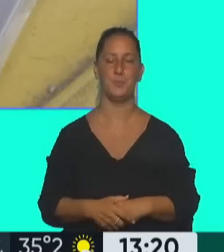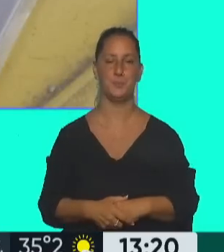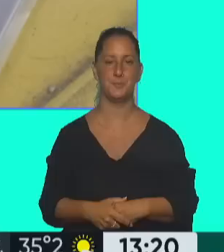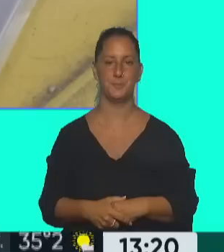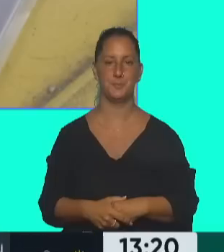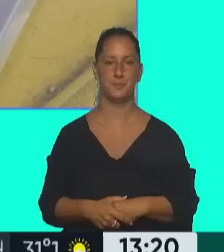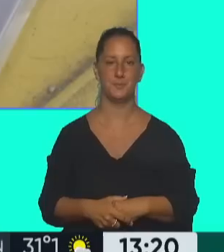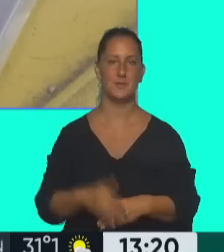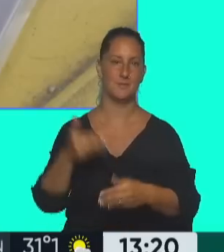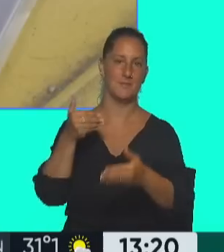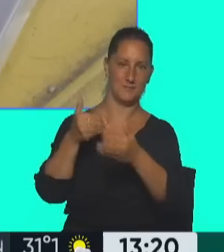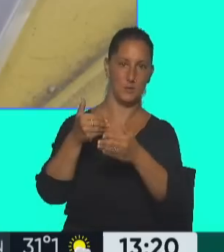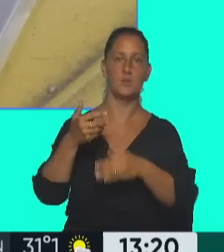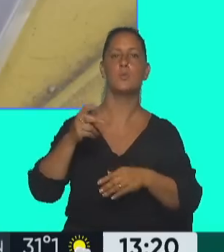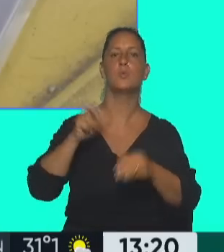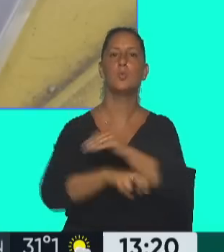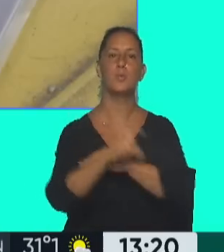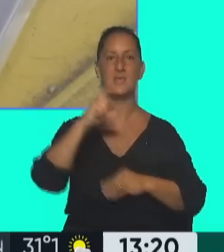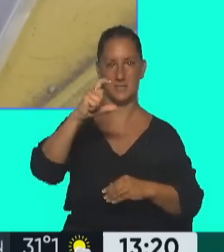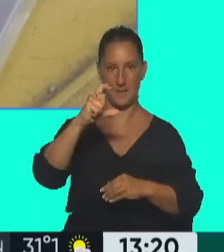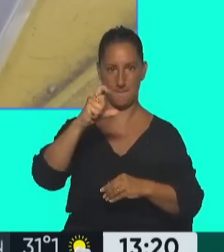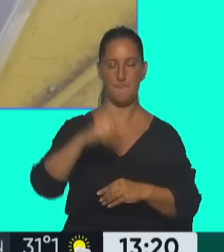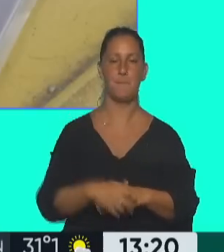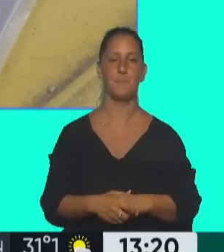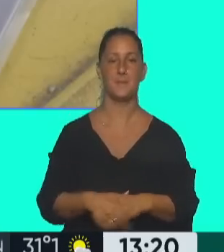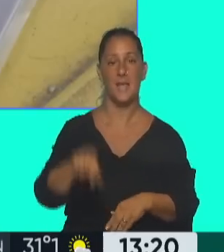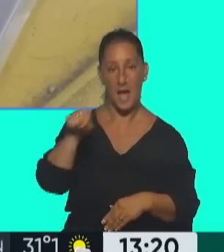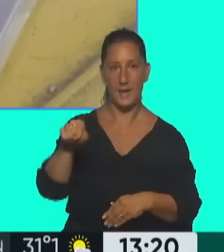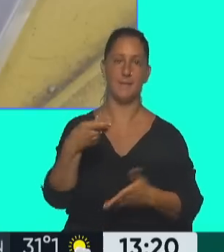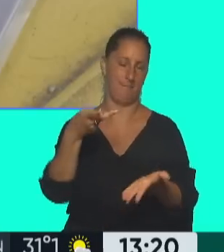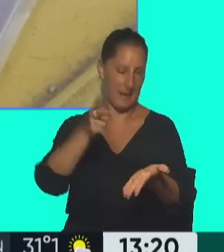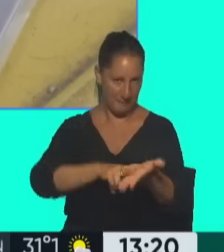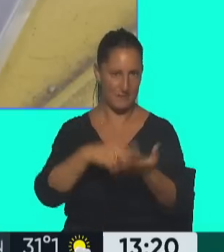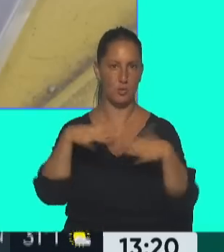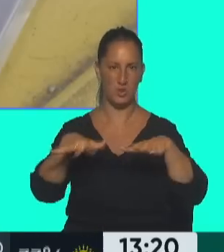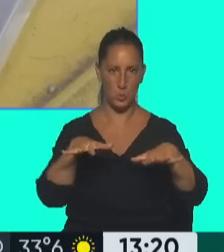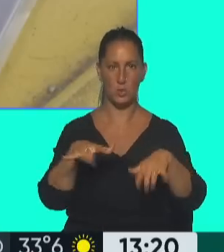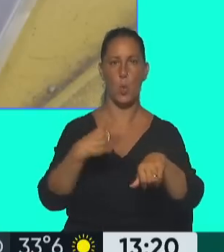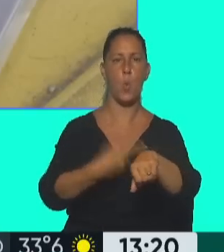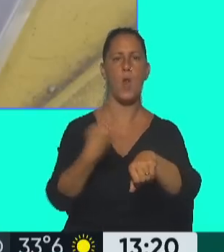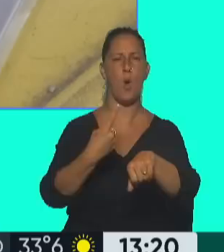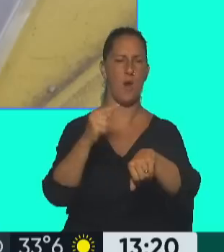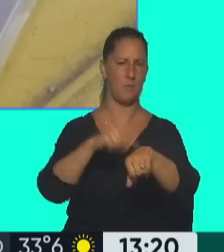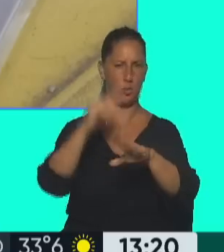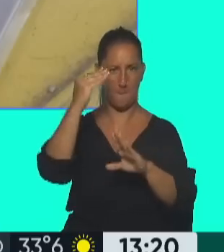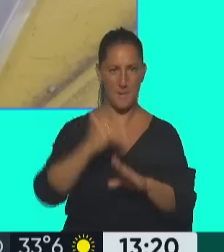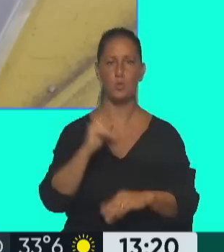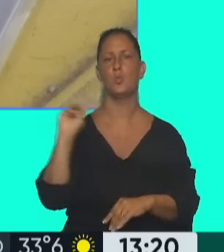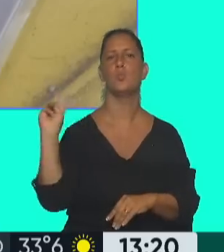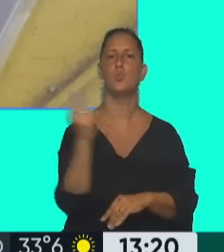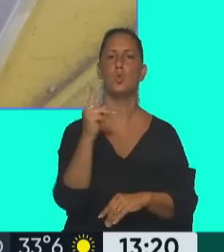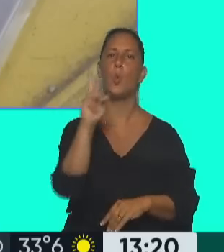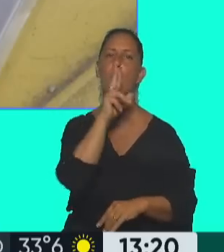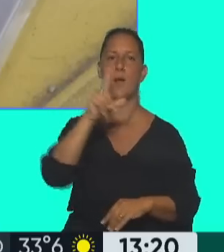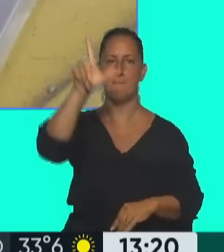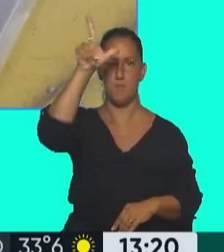de la estación del subterráneo en retiro donde reiteramos hace menos de una hora falleció esta mujer